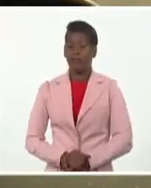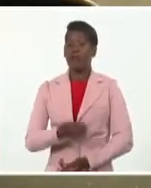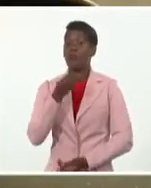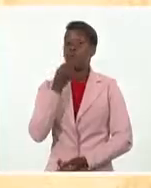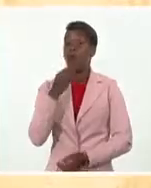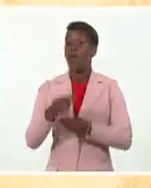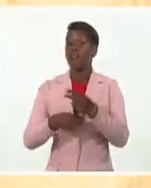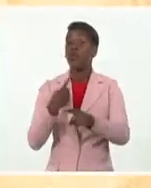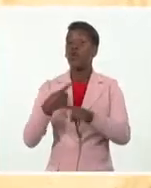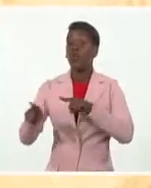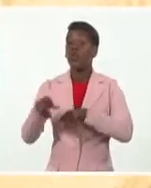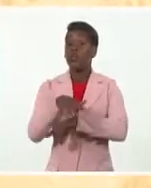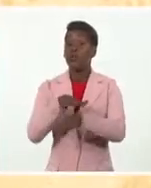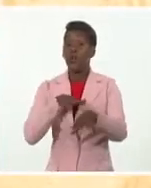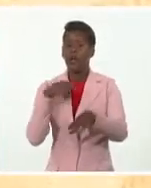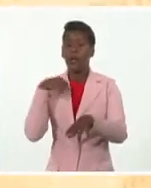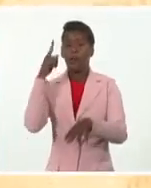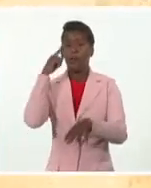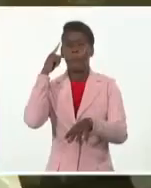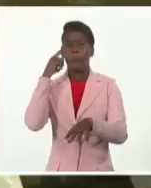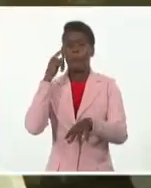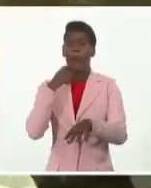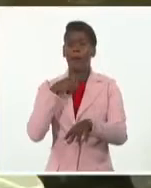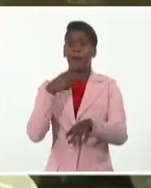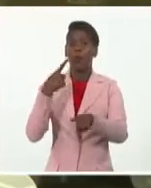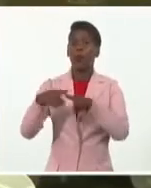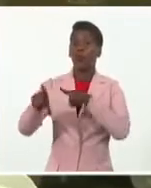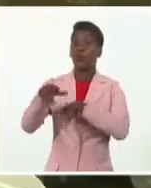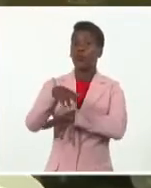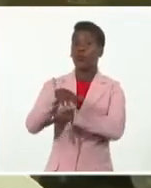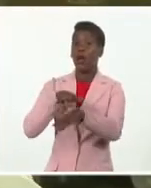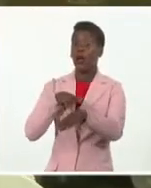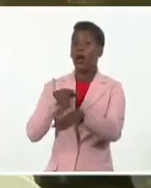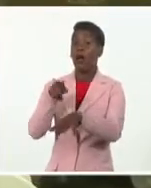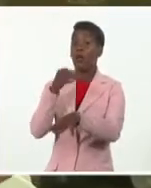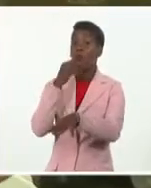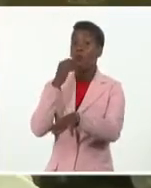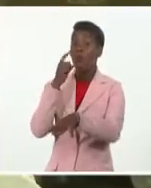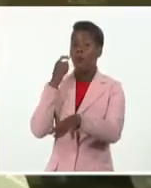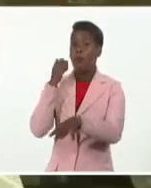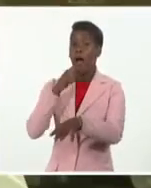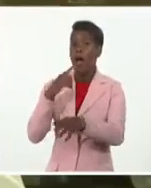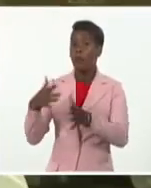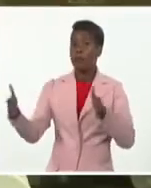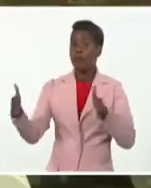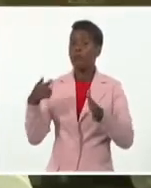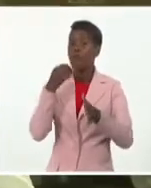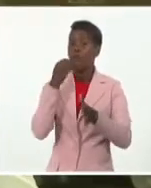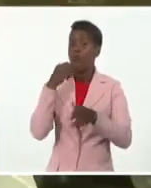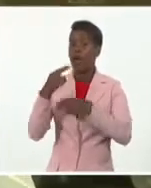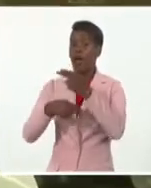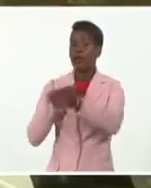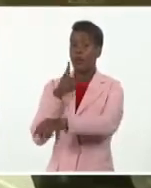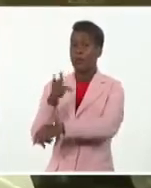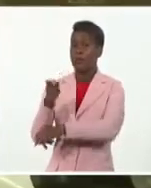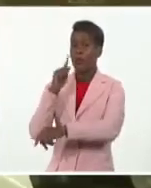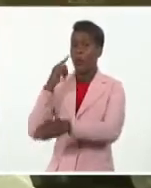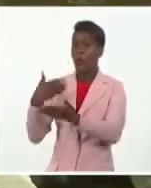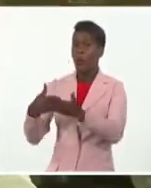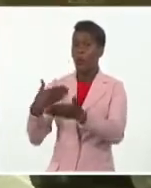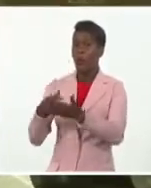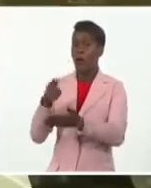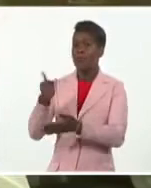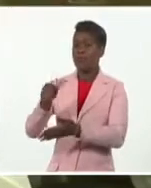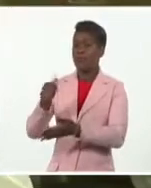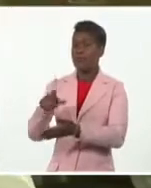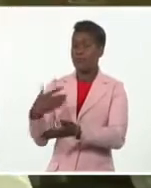otra especie superior, digamos, en primate, donde podamos cerrar todas las evidencias científicas, pero todas las evidencias